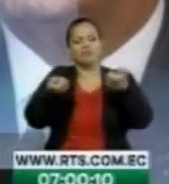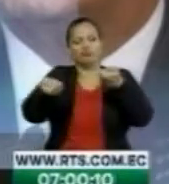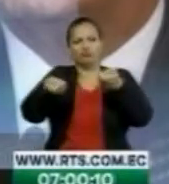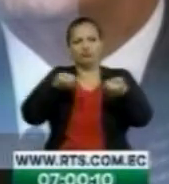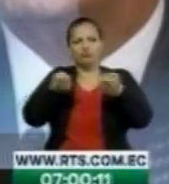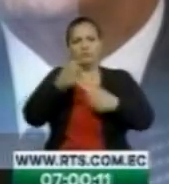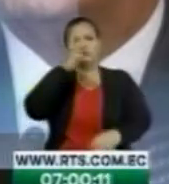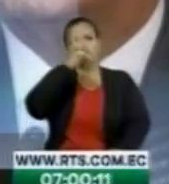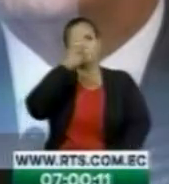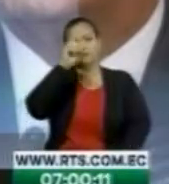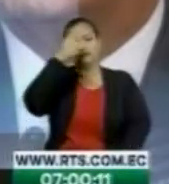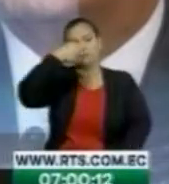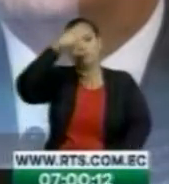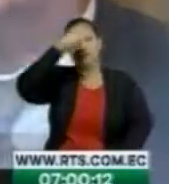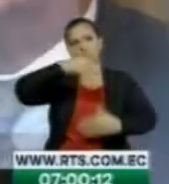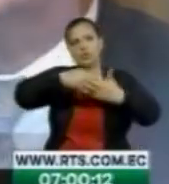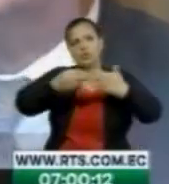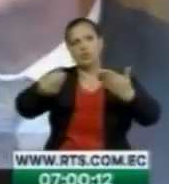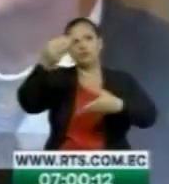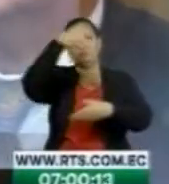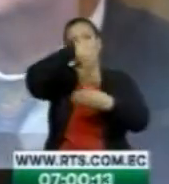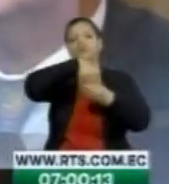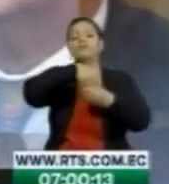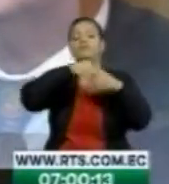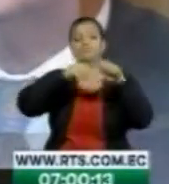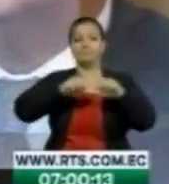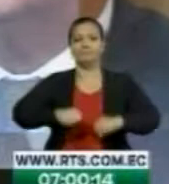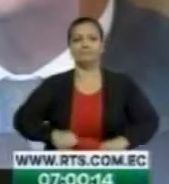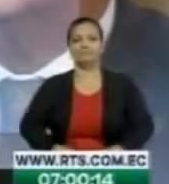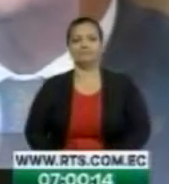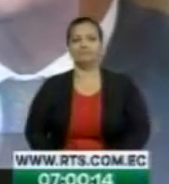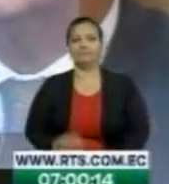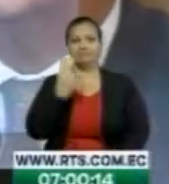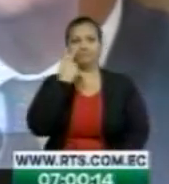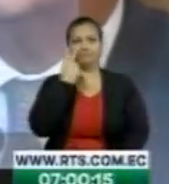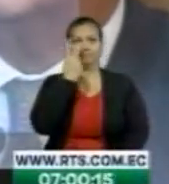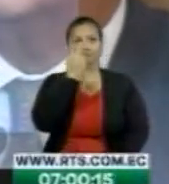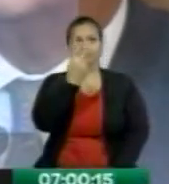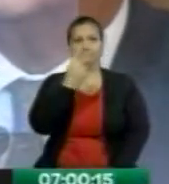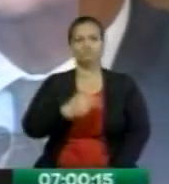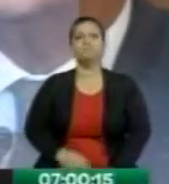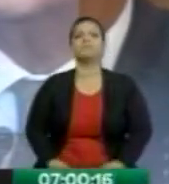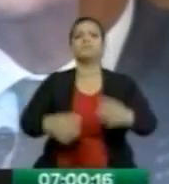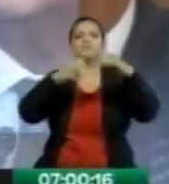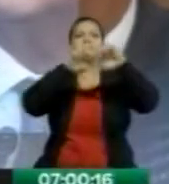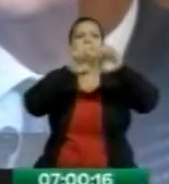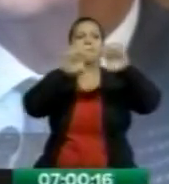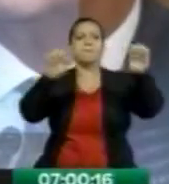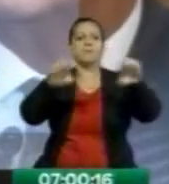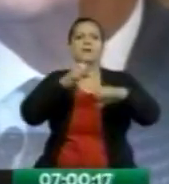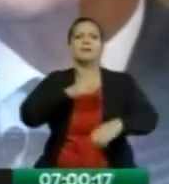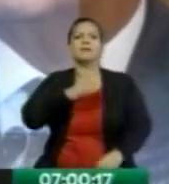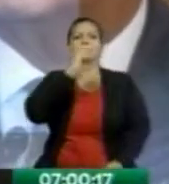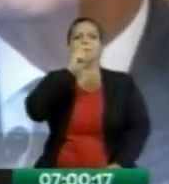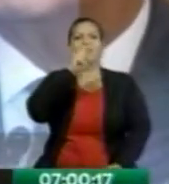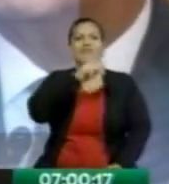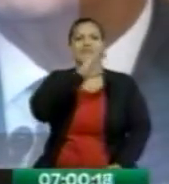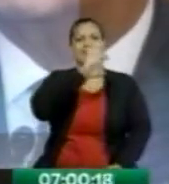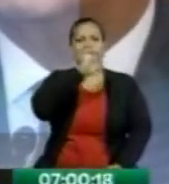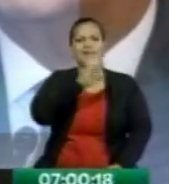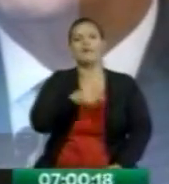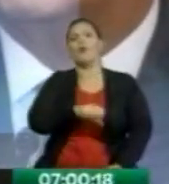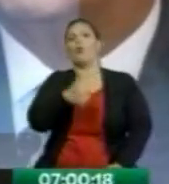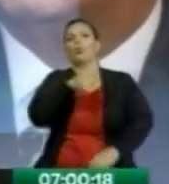60 millones de dólares además fusionarán y optimizarán empresas públicas como cnt dame